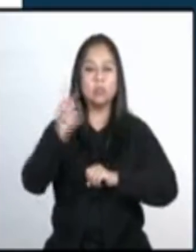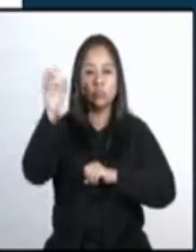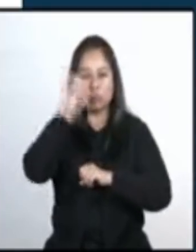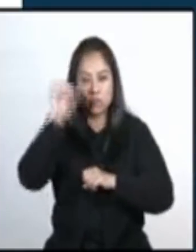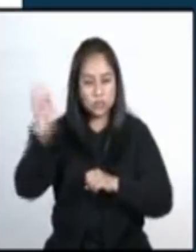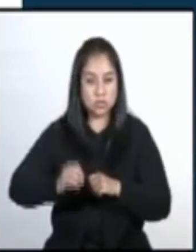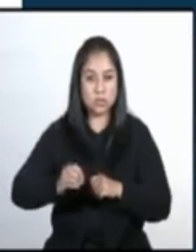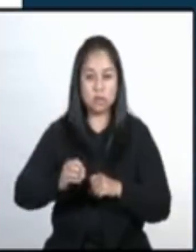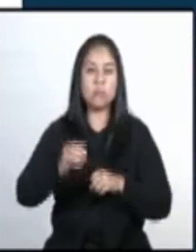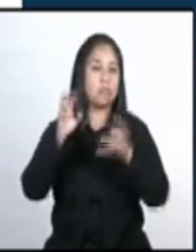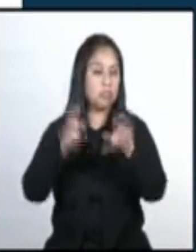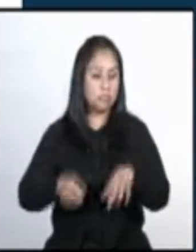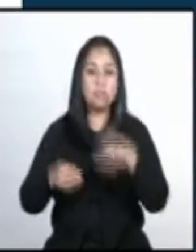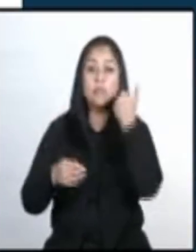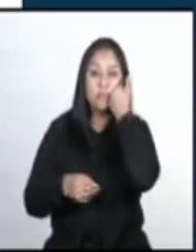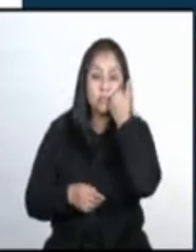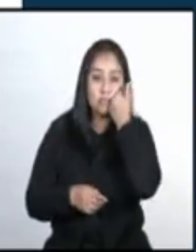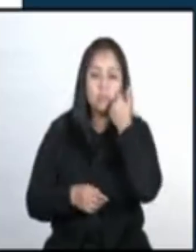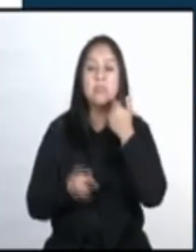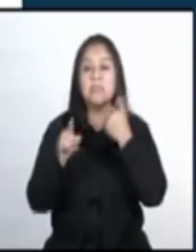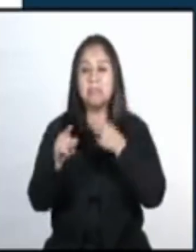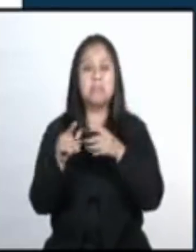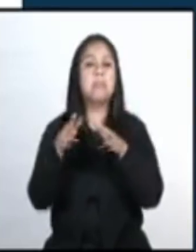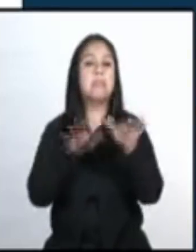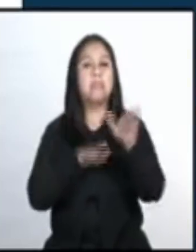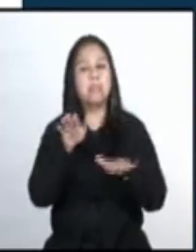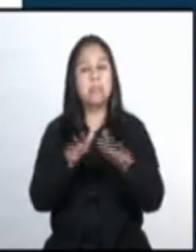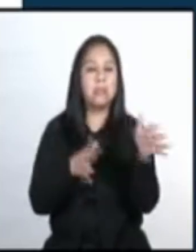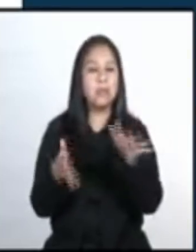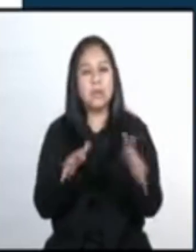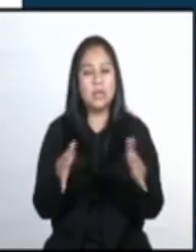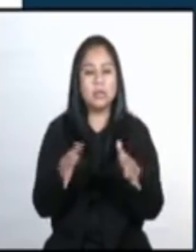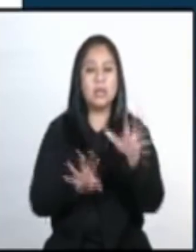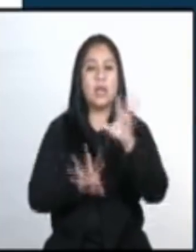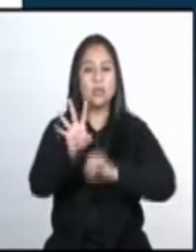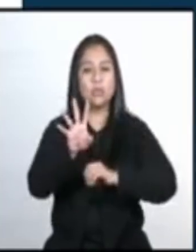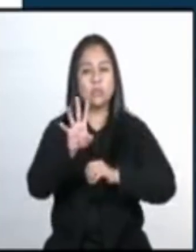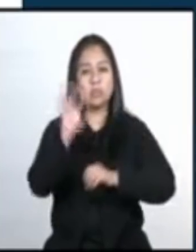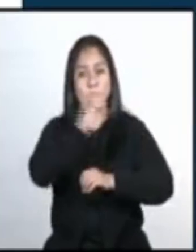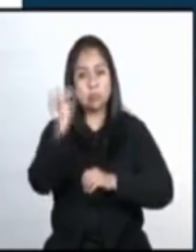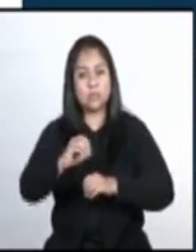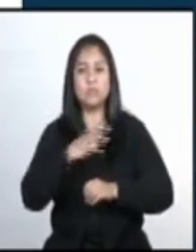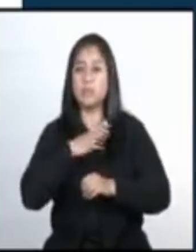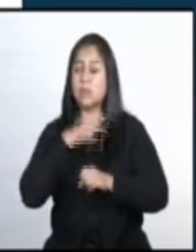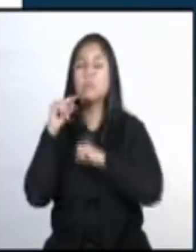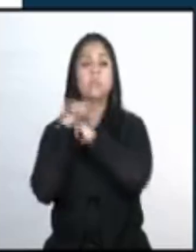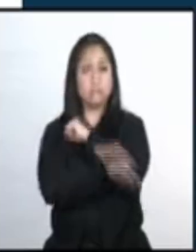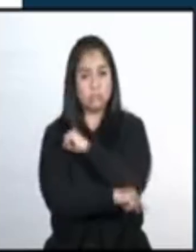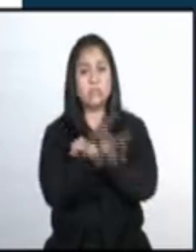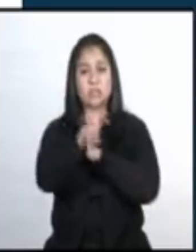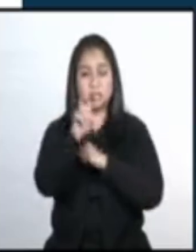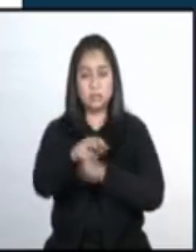a la gente que le da son moderadas. 14% tienen un grado severo que necesita